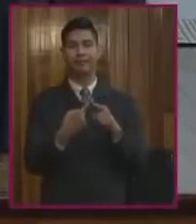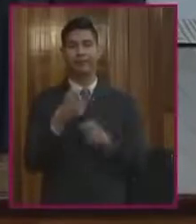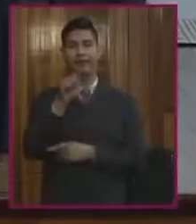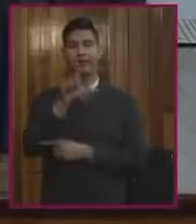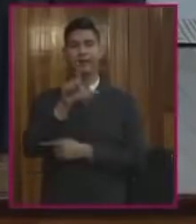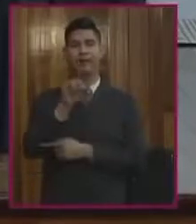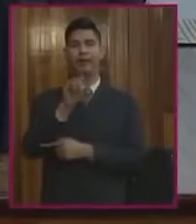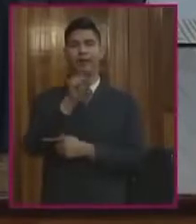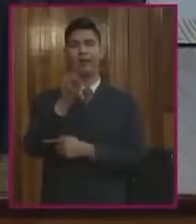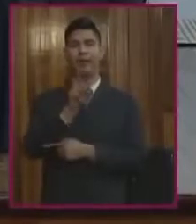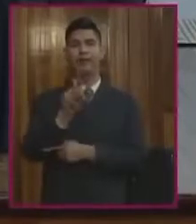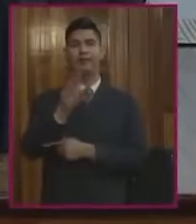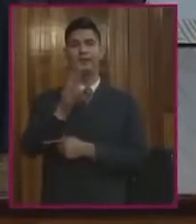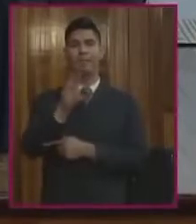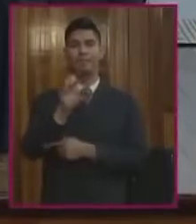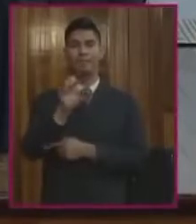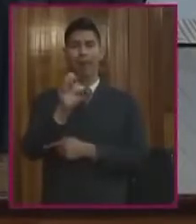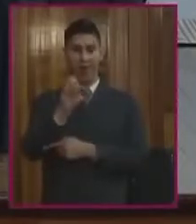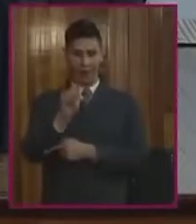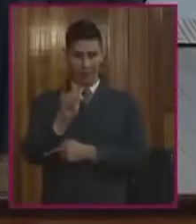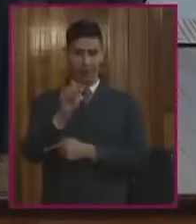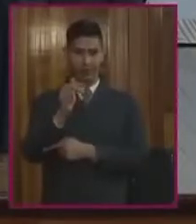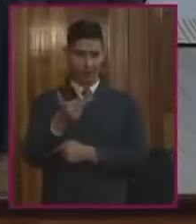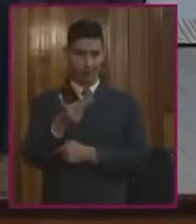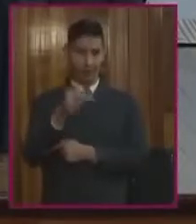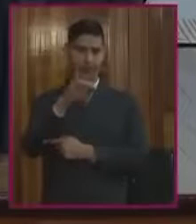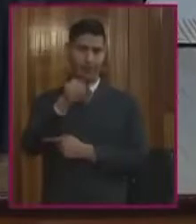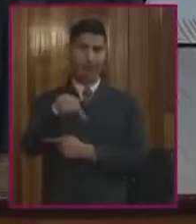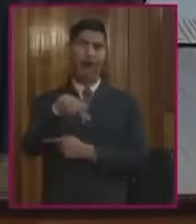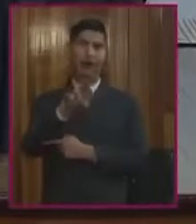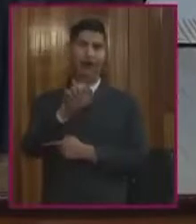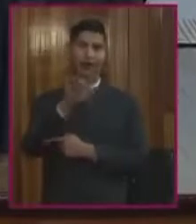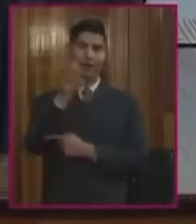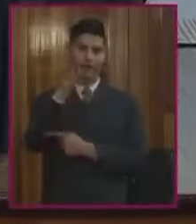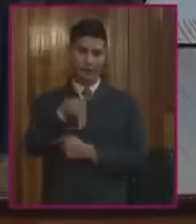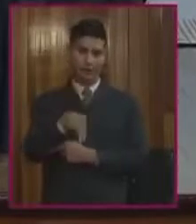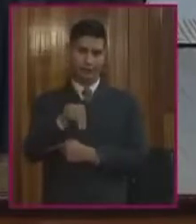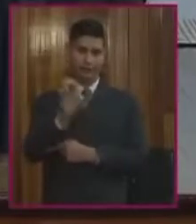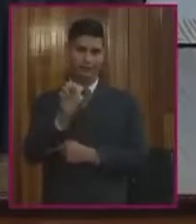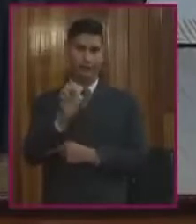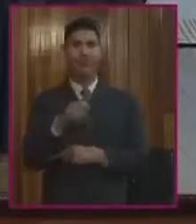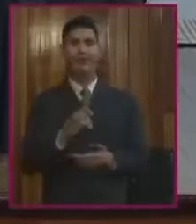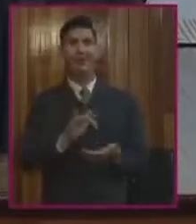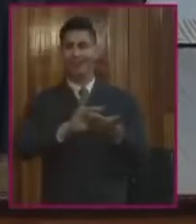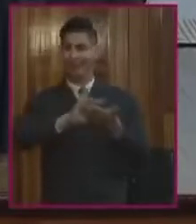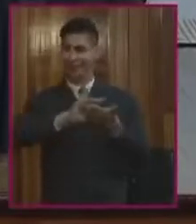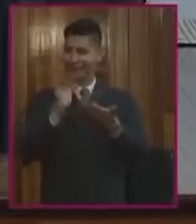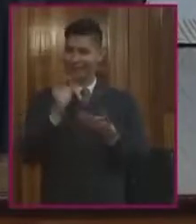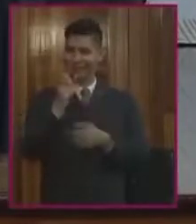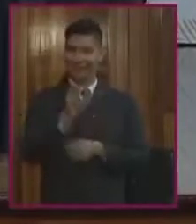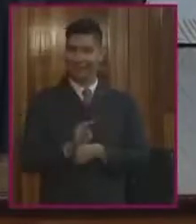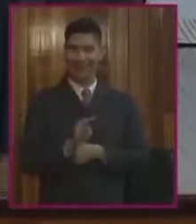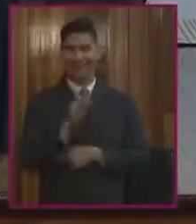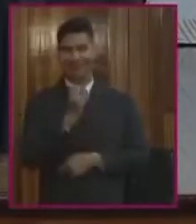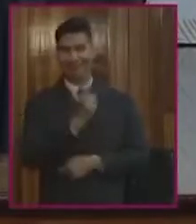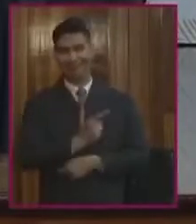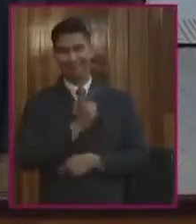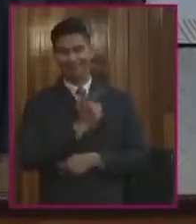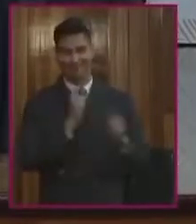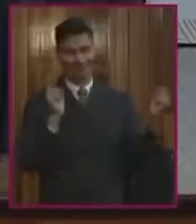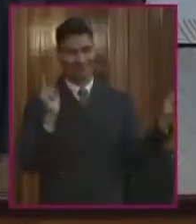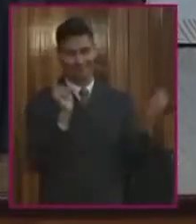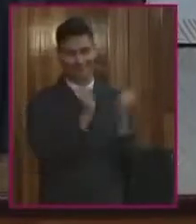Lisbeth Jacqueline Pérez Daza. Adelante, Jacqueline. Bueno, pues muchas gracias. Es un honor estar aquí con ustedes y compartir